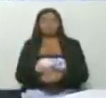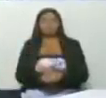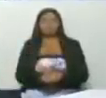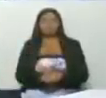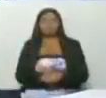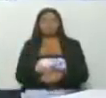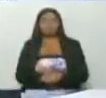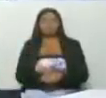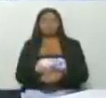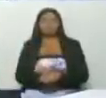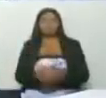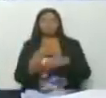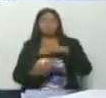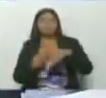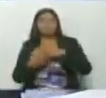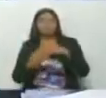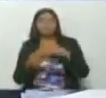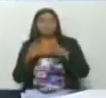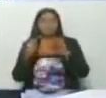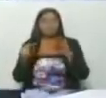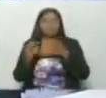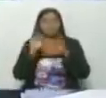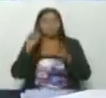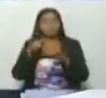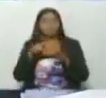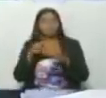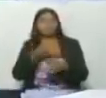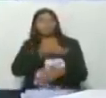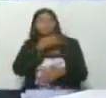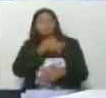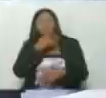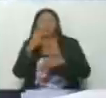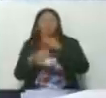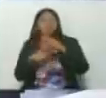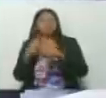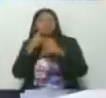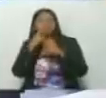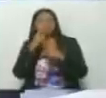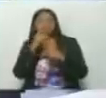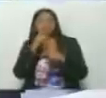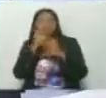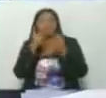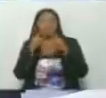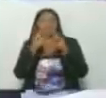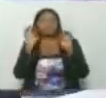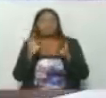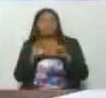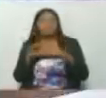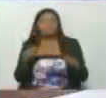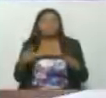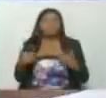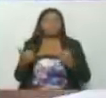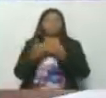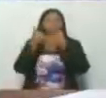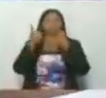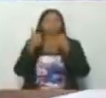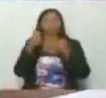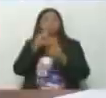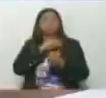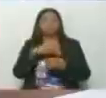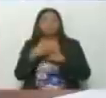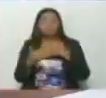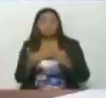del bienestar de cualquier sociedad es la producción no hay otra y por eso se golpea de esta manera